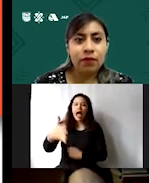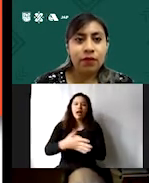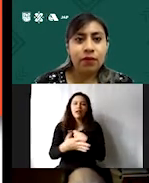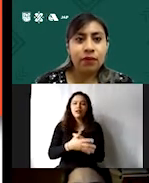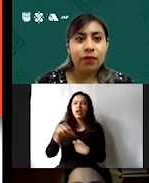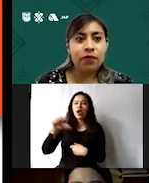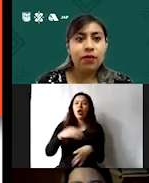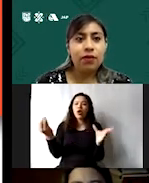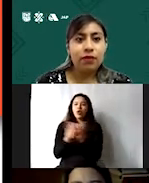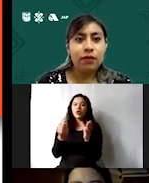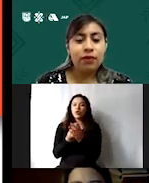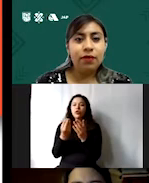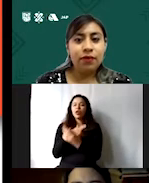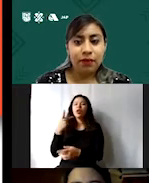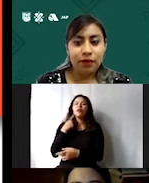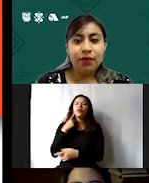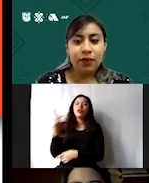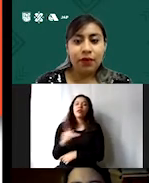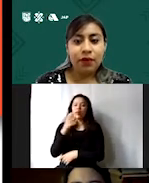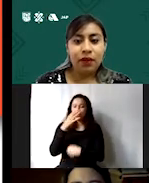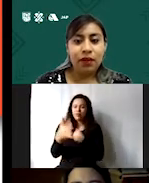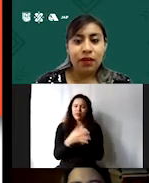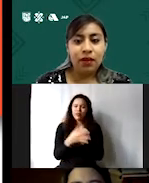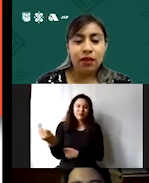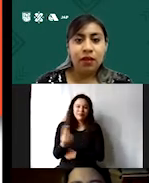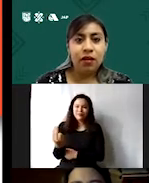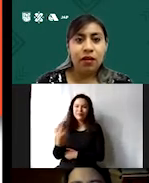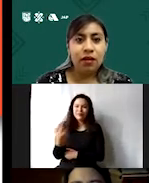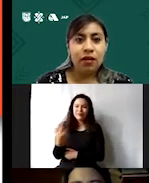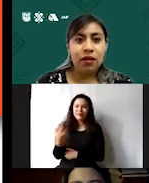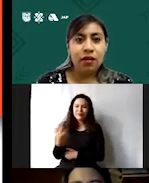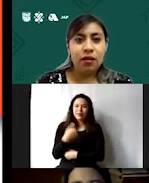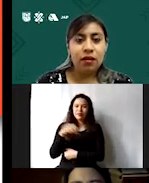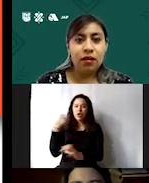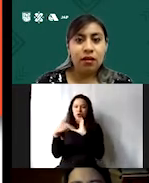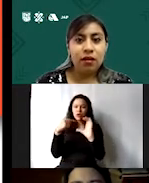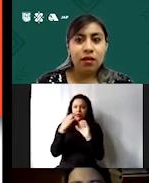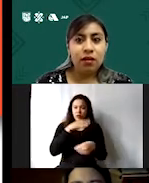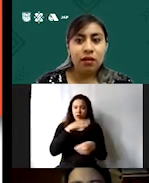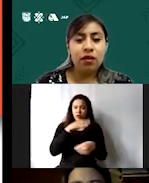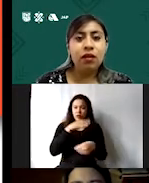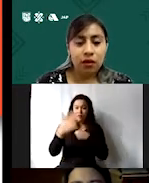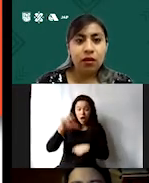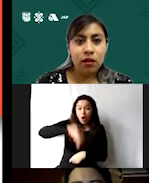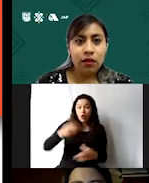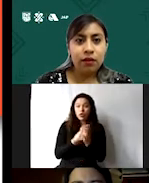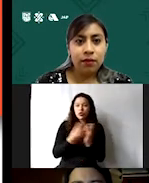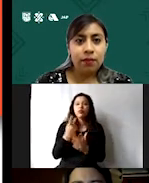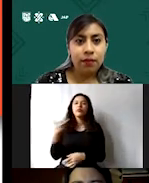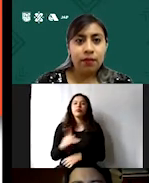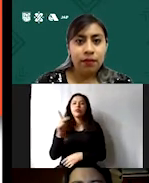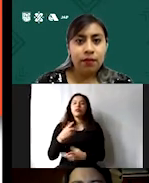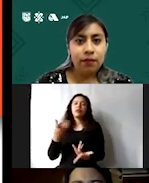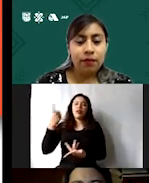curso de políticas públicas, ¿no? Porque a mí me llega hoy un mail avisándome que hoy es el curso de políticas públicas